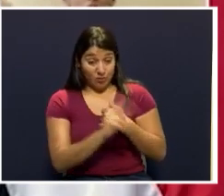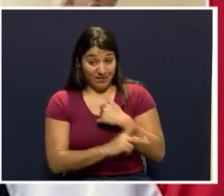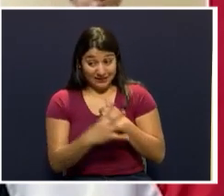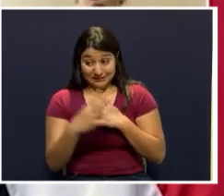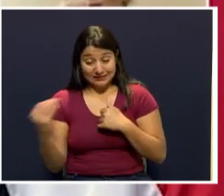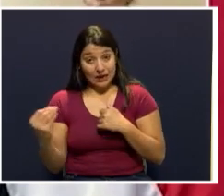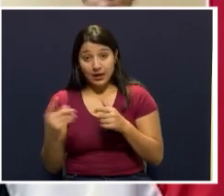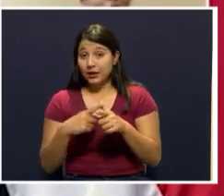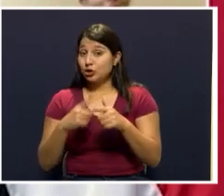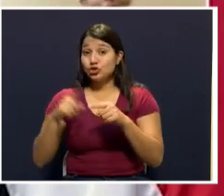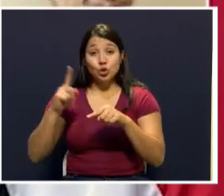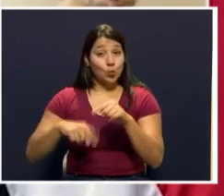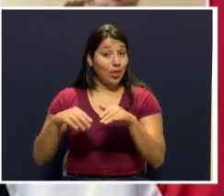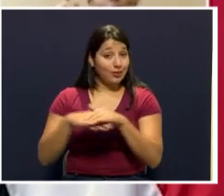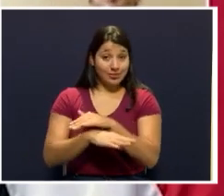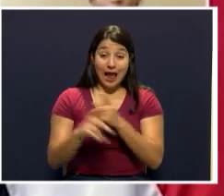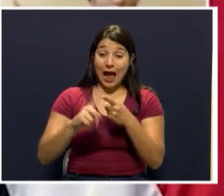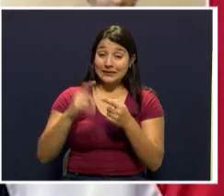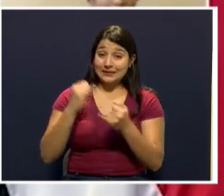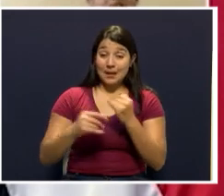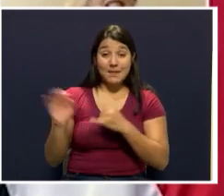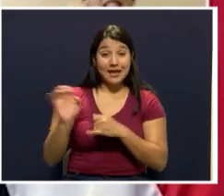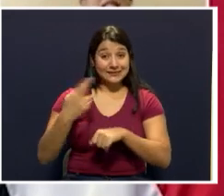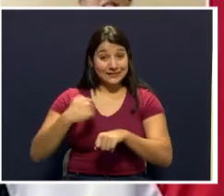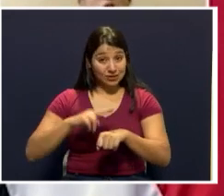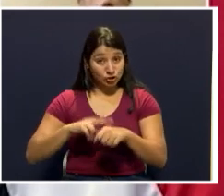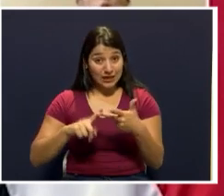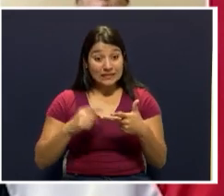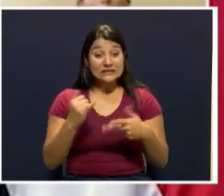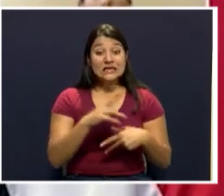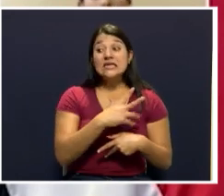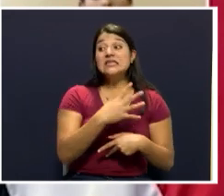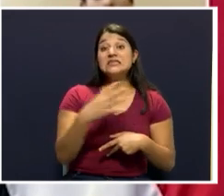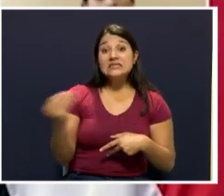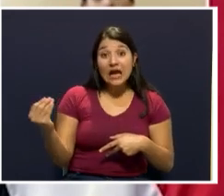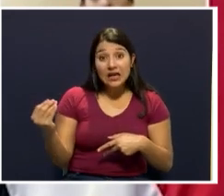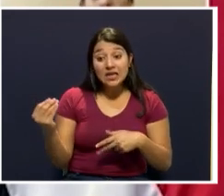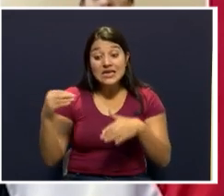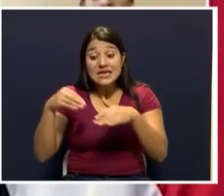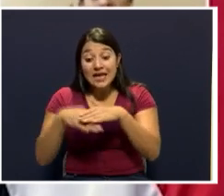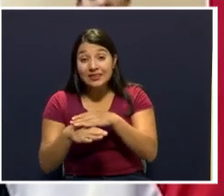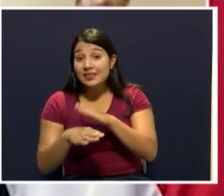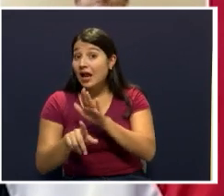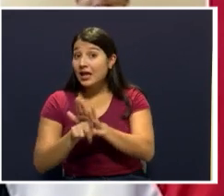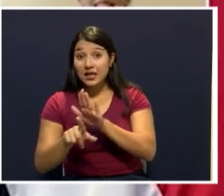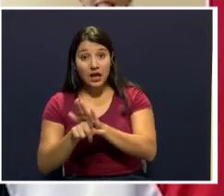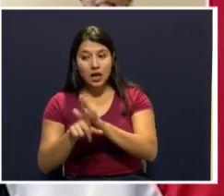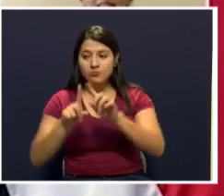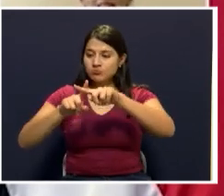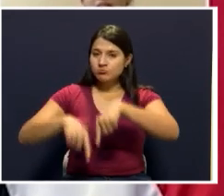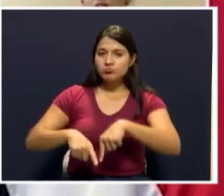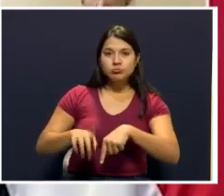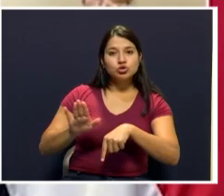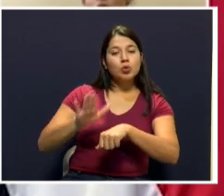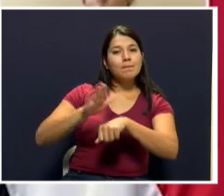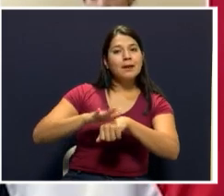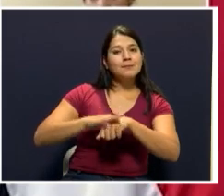podrá ingresar. Si sale o entra por un punto no habilitado, se le cancela inmediatamente la residencia. Las